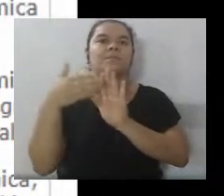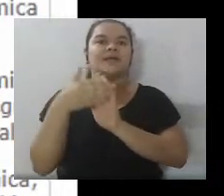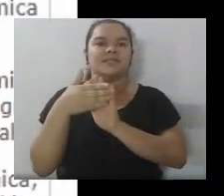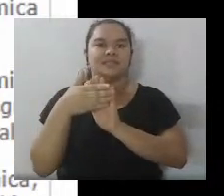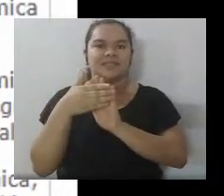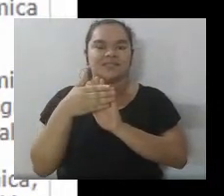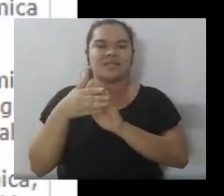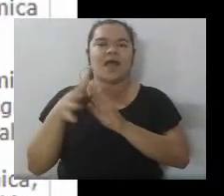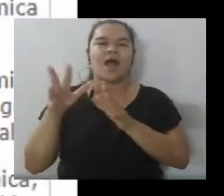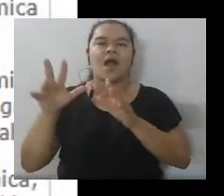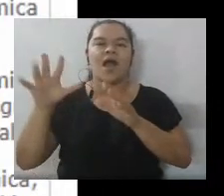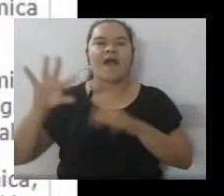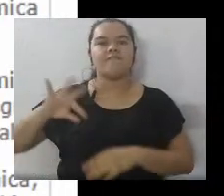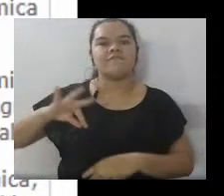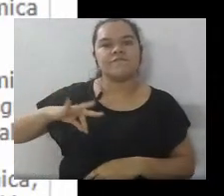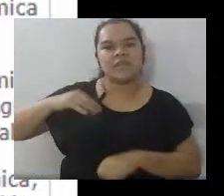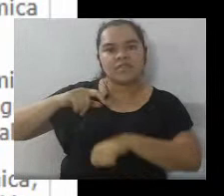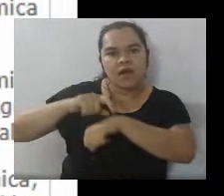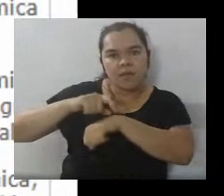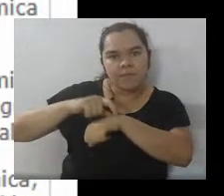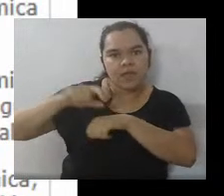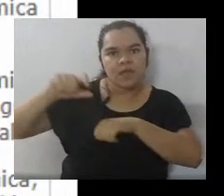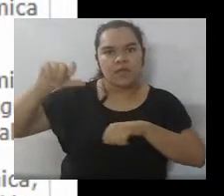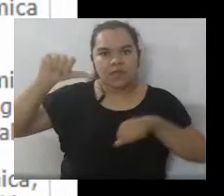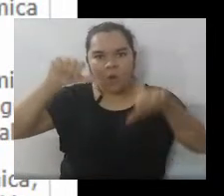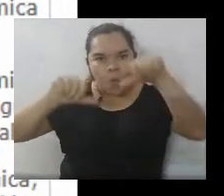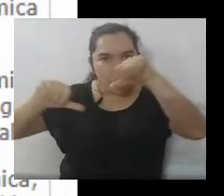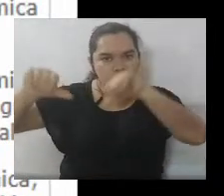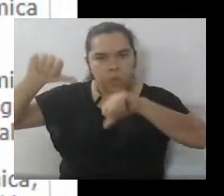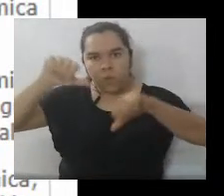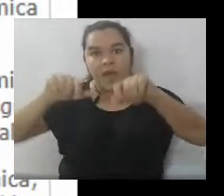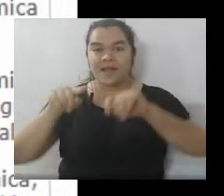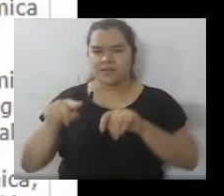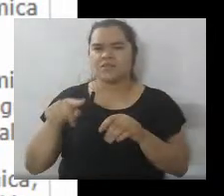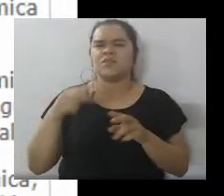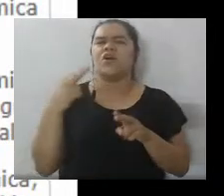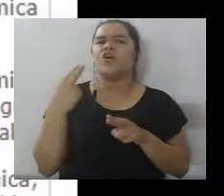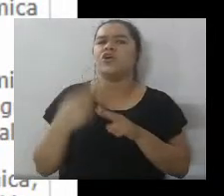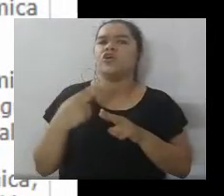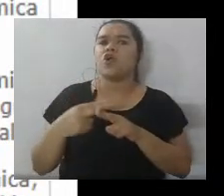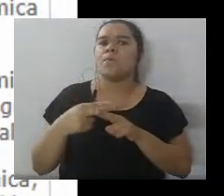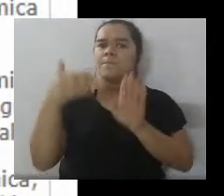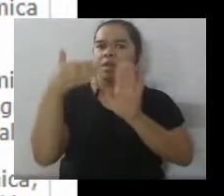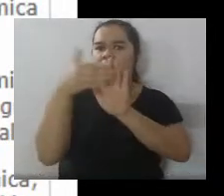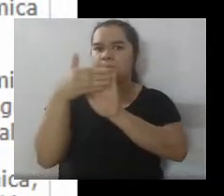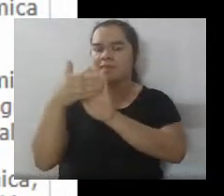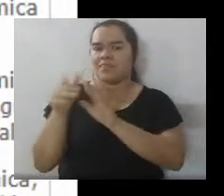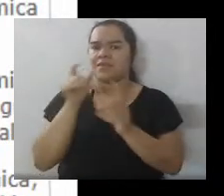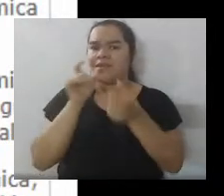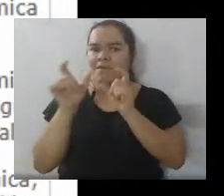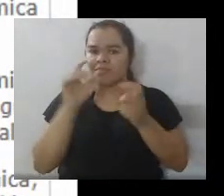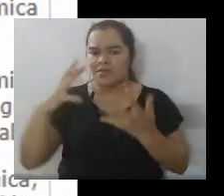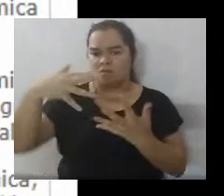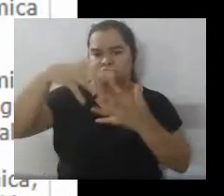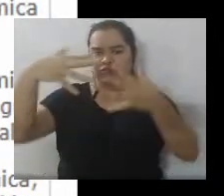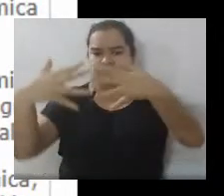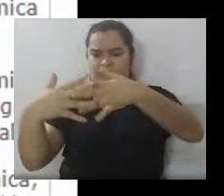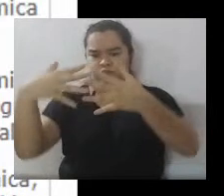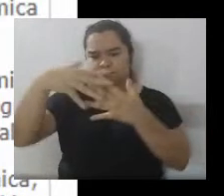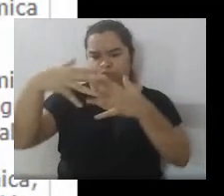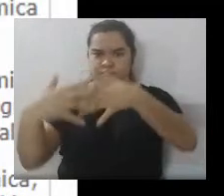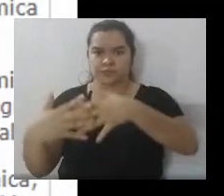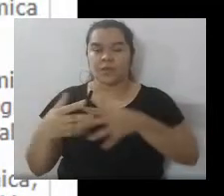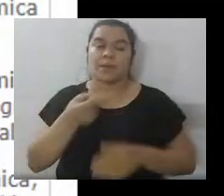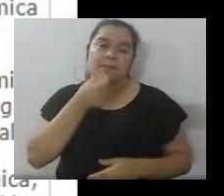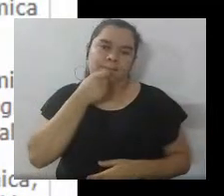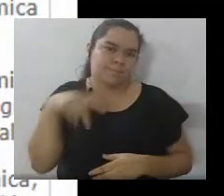biomédica. Y acá van a ver que los nombres de las asignaturas empiezan a mezclarse, digamos, a concatenarse. Entonces ustedes van a tener, por ejemplo,